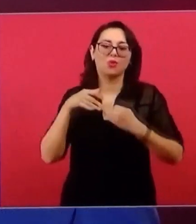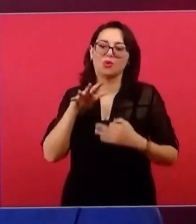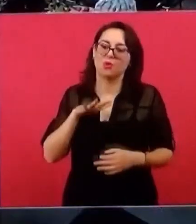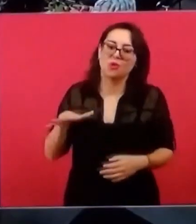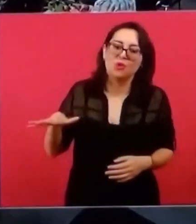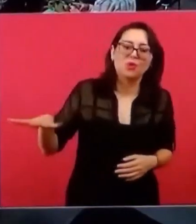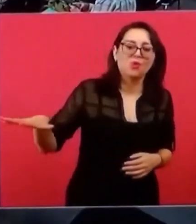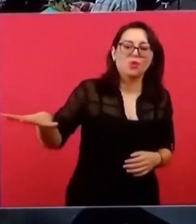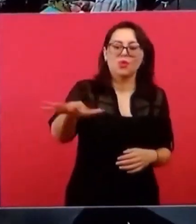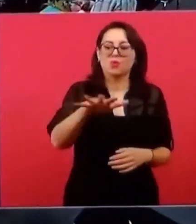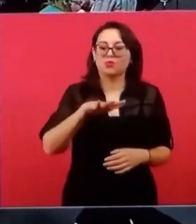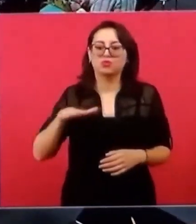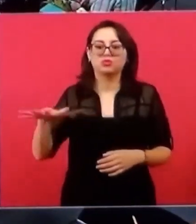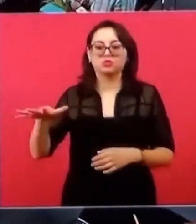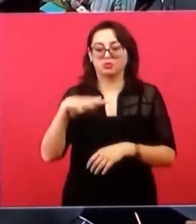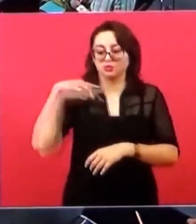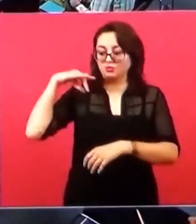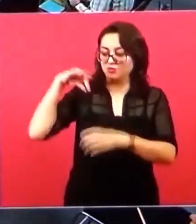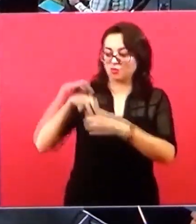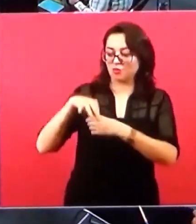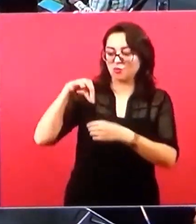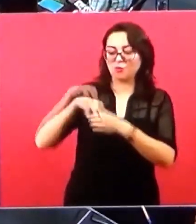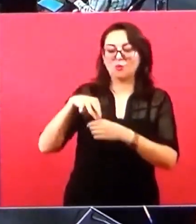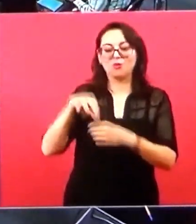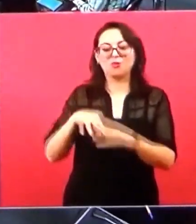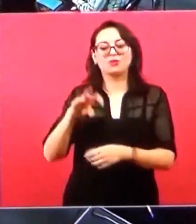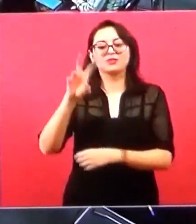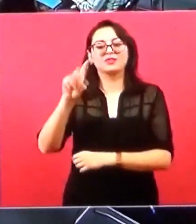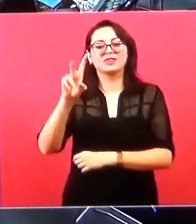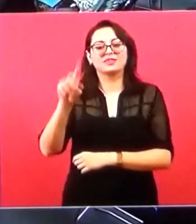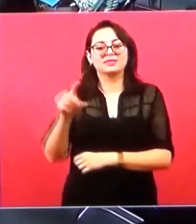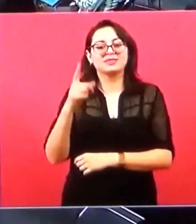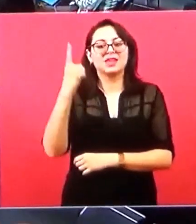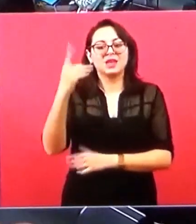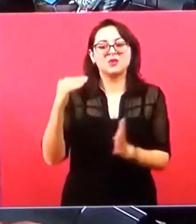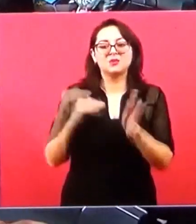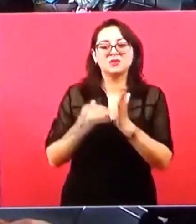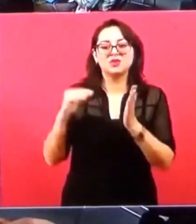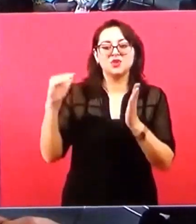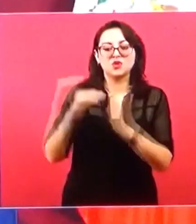Solo en votación fueron 31 millones de votos.